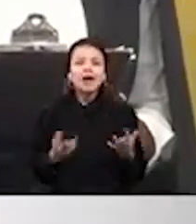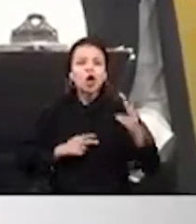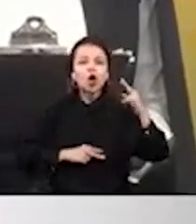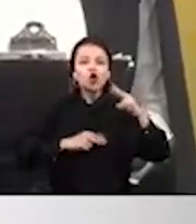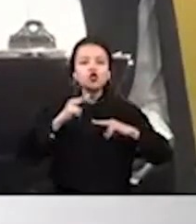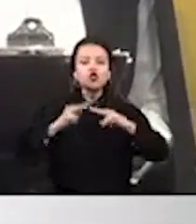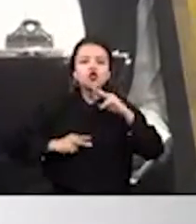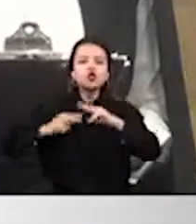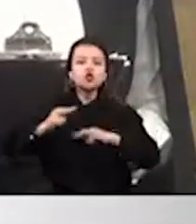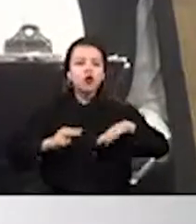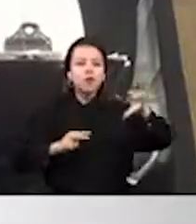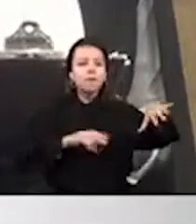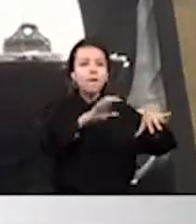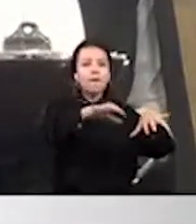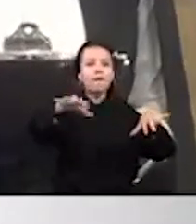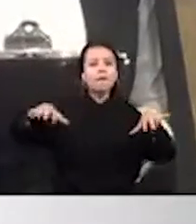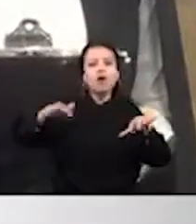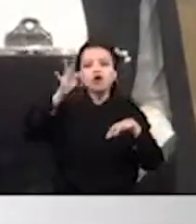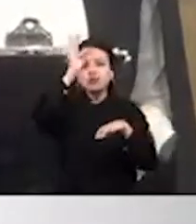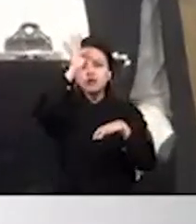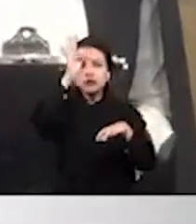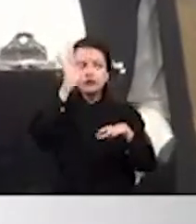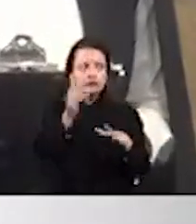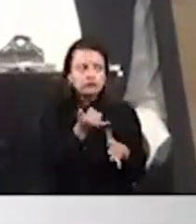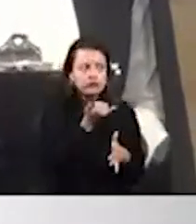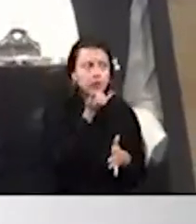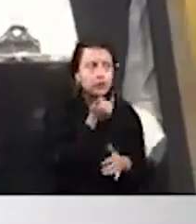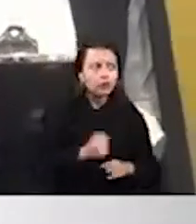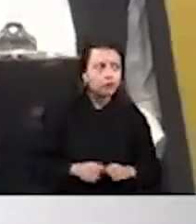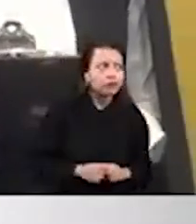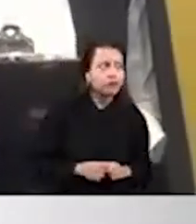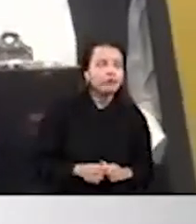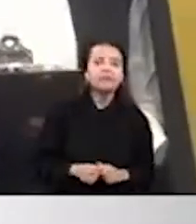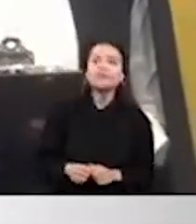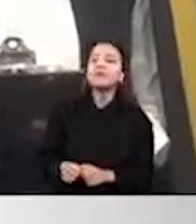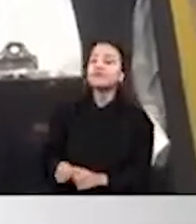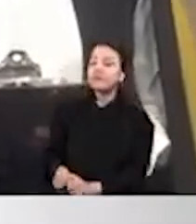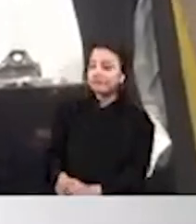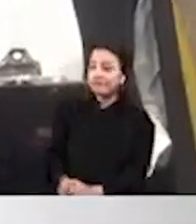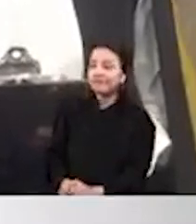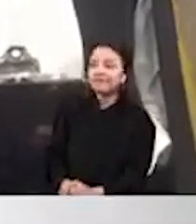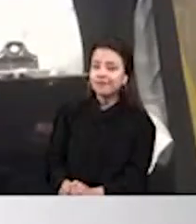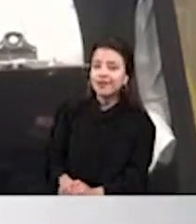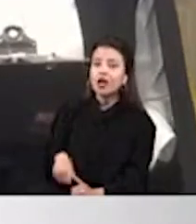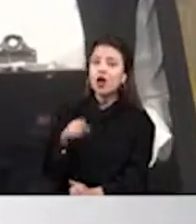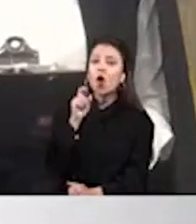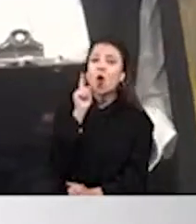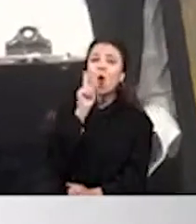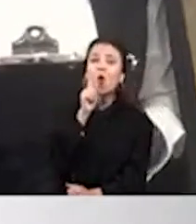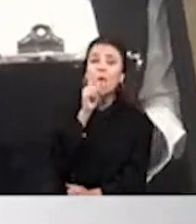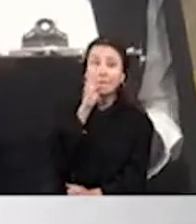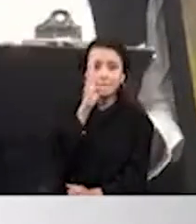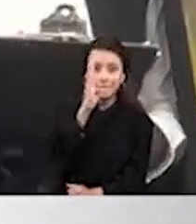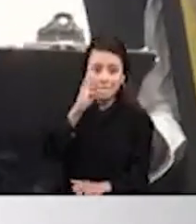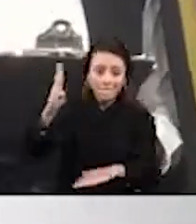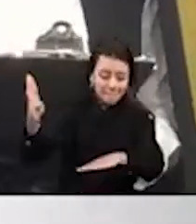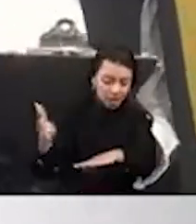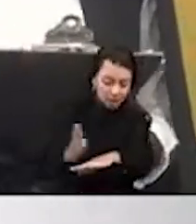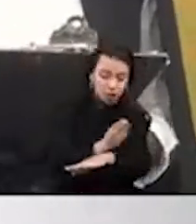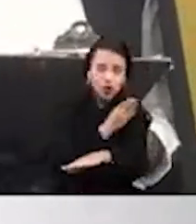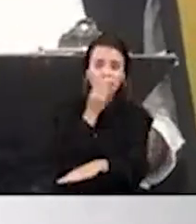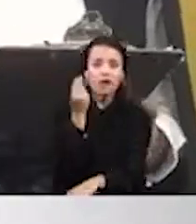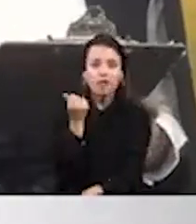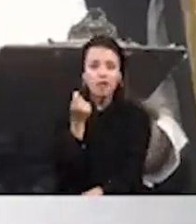en diferentes regiones del país. ¿Qué pasó? Pues Juan Pablo, Juan Diego, son 1 billón de pesos que se van a destinar para